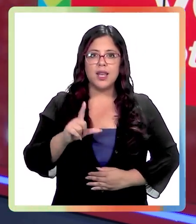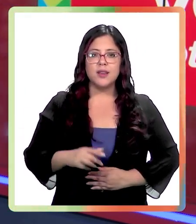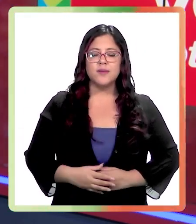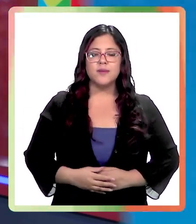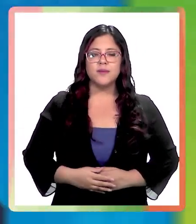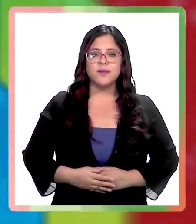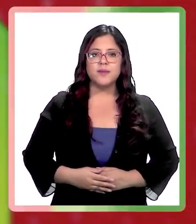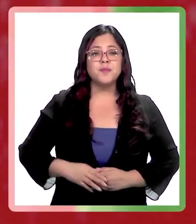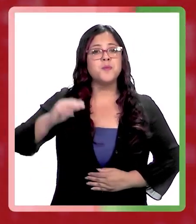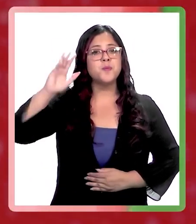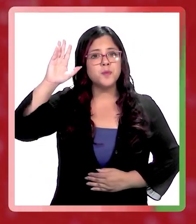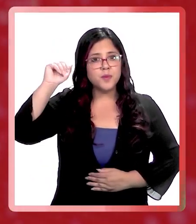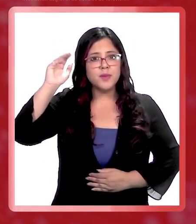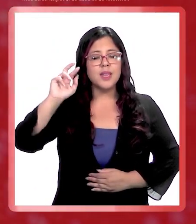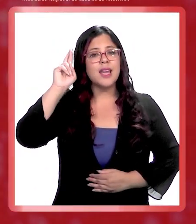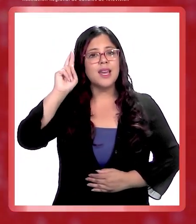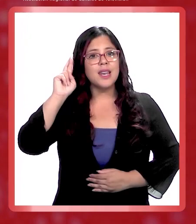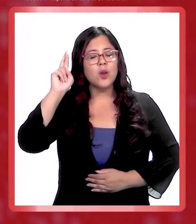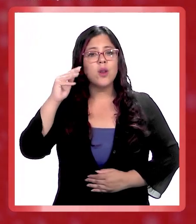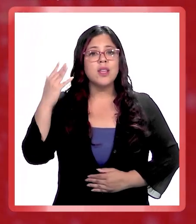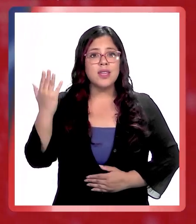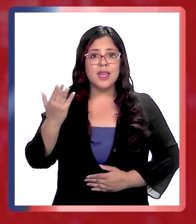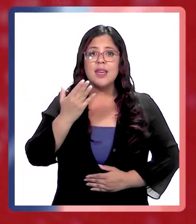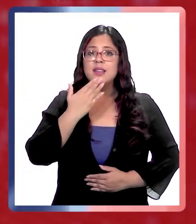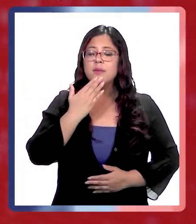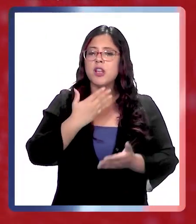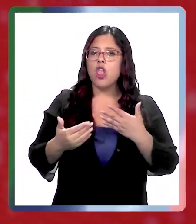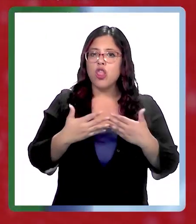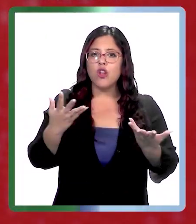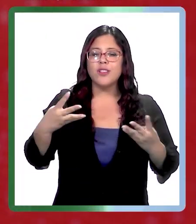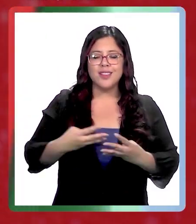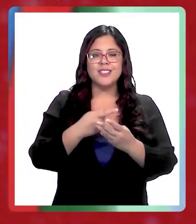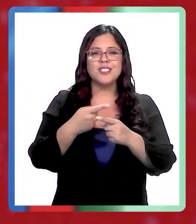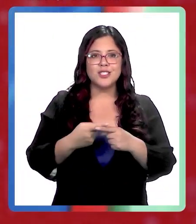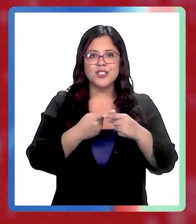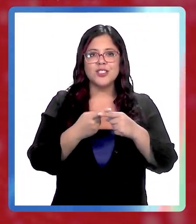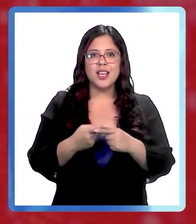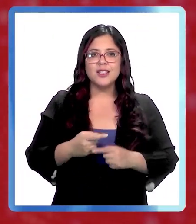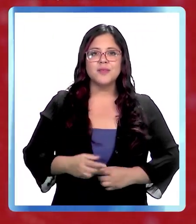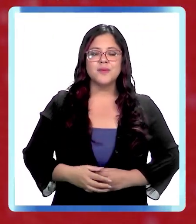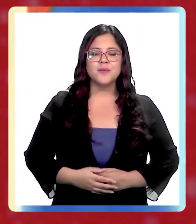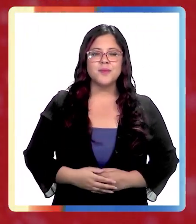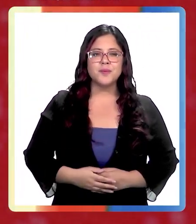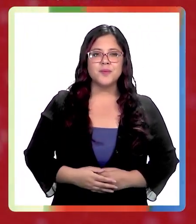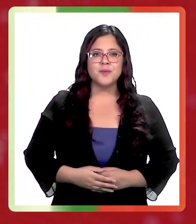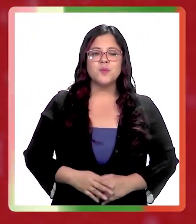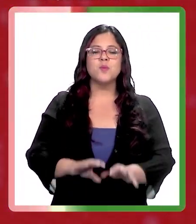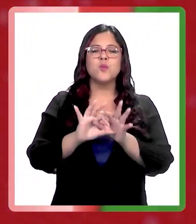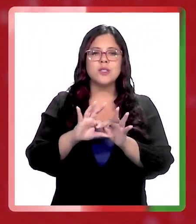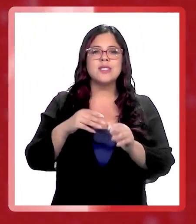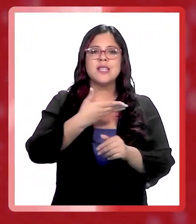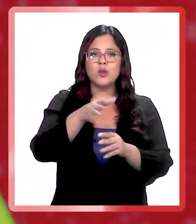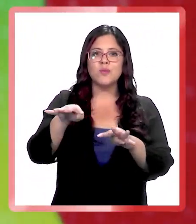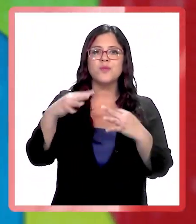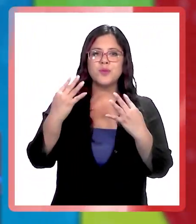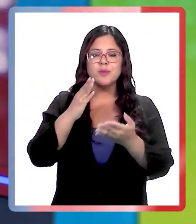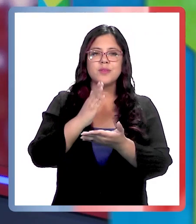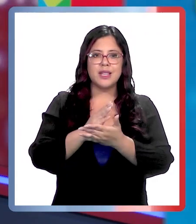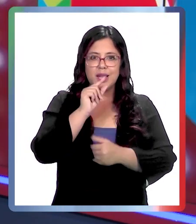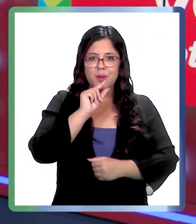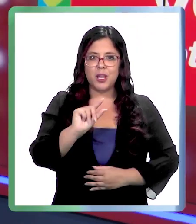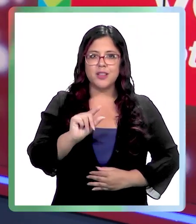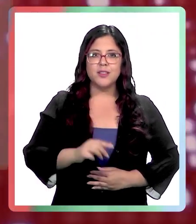www.portavoznoticias.cl. Nos despedimos y recuerden que también nos pueden encontrar en las redes sociales. Muchas gracias por su sintonía. Hasta